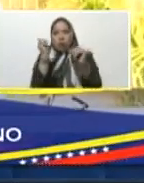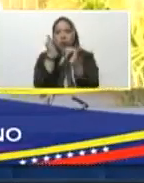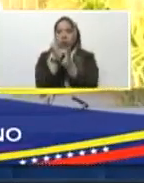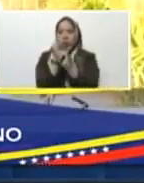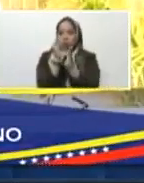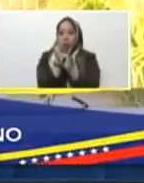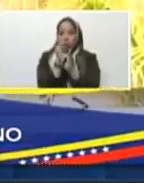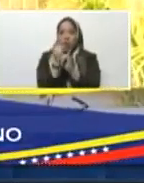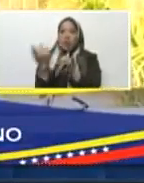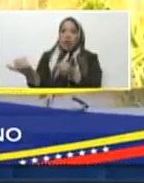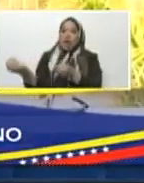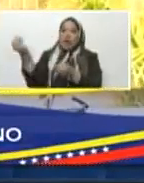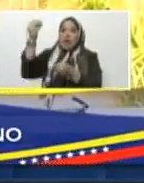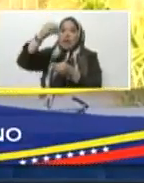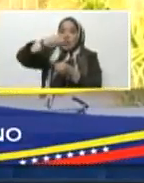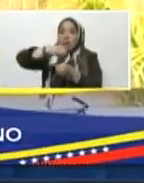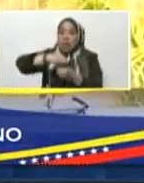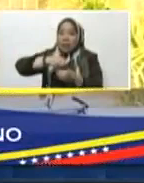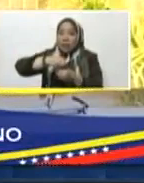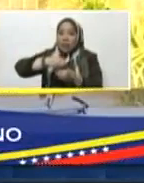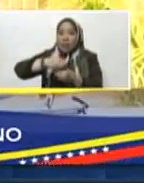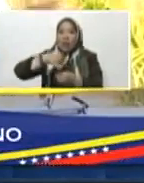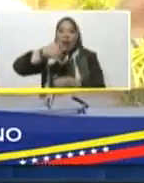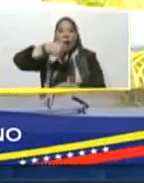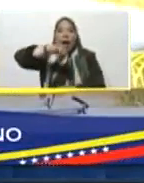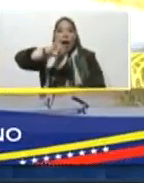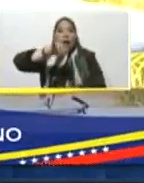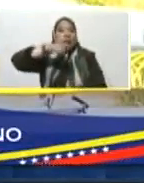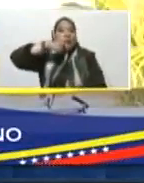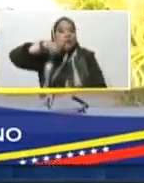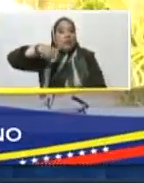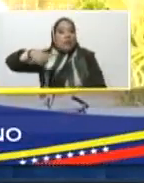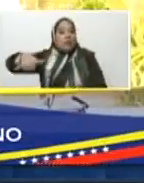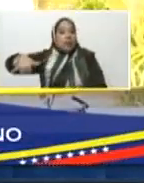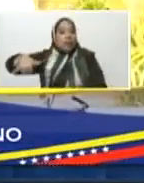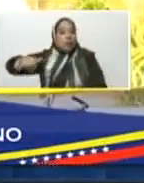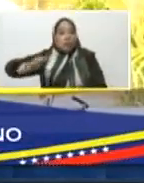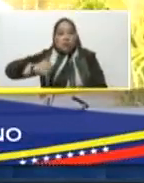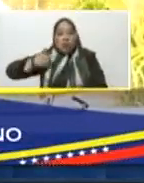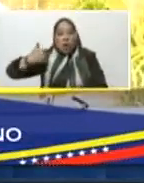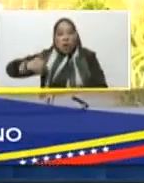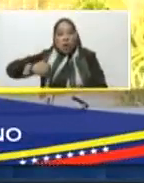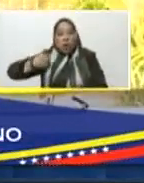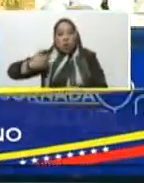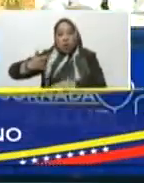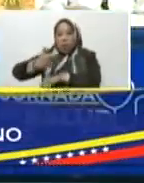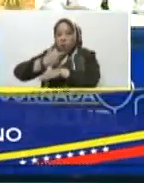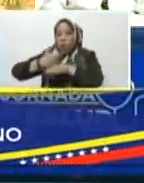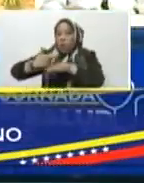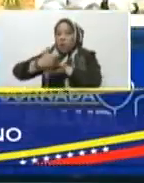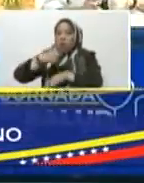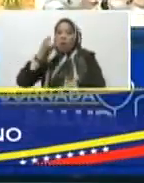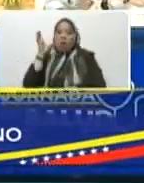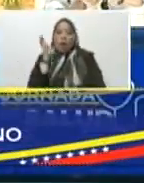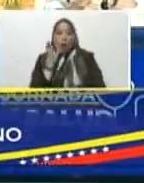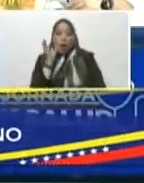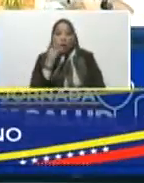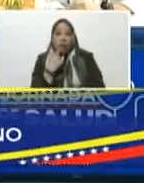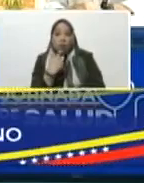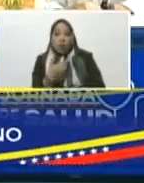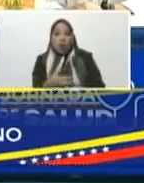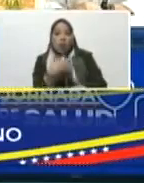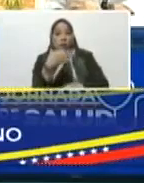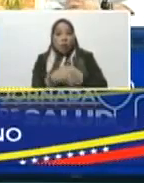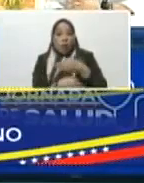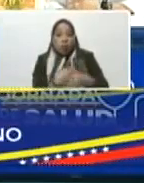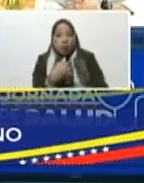58 ingresa y pone la denuncia que quiera poner. Estaba hablando con el gobernador Lacaba. Bueno, ahí yo tengo, mira,